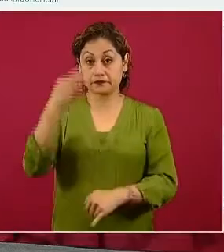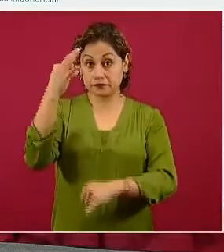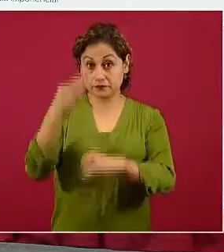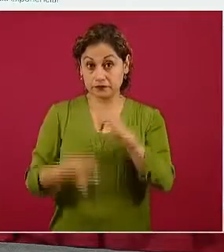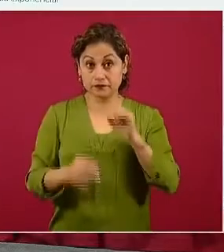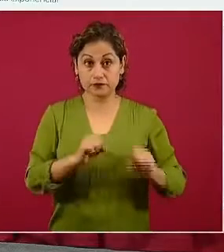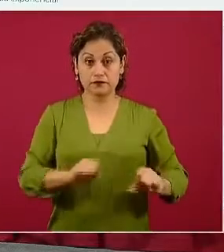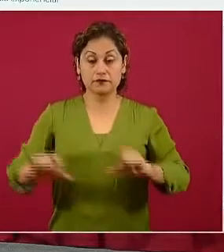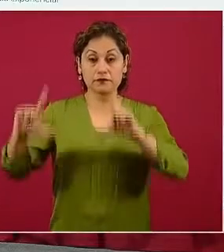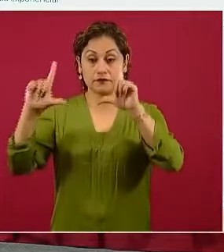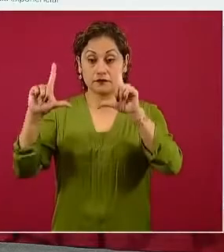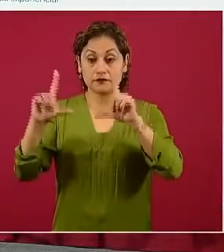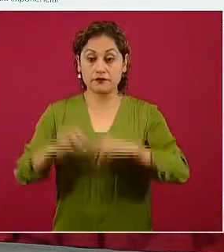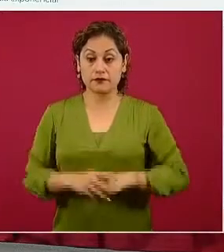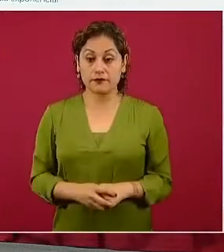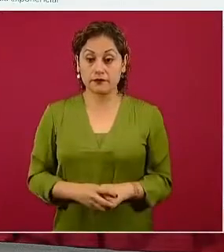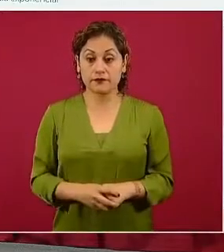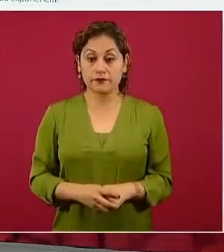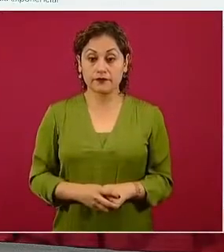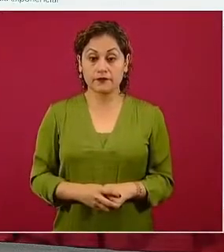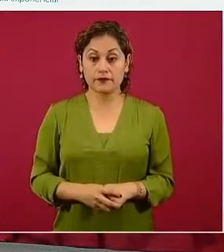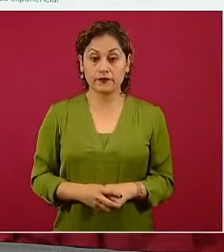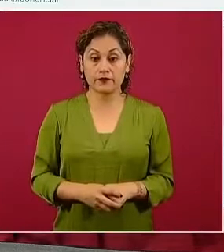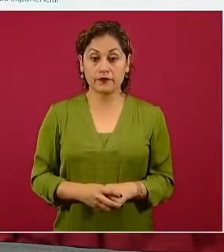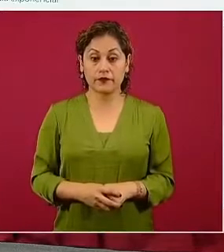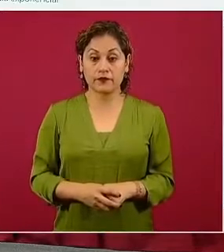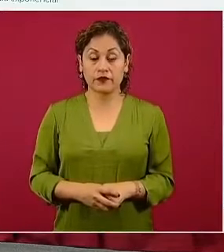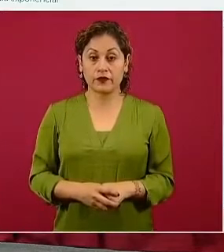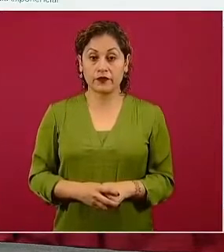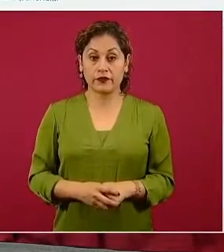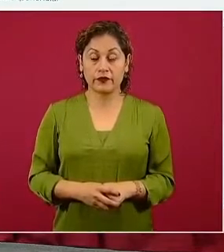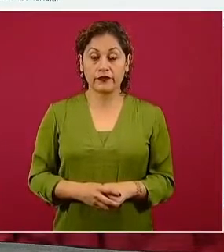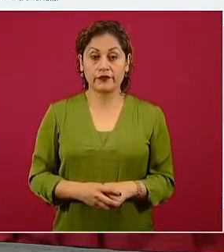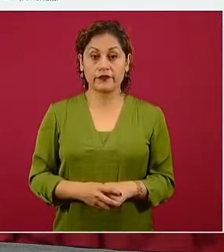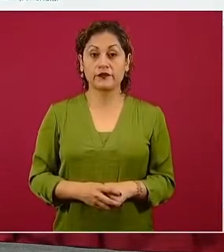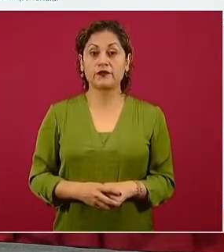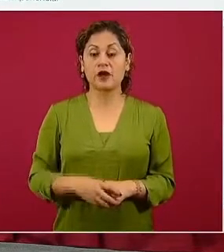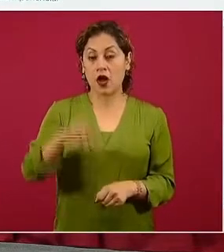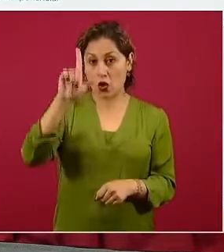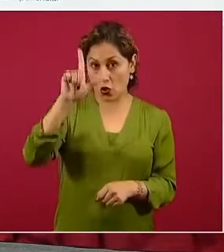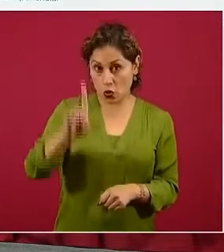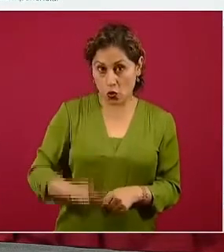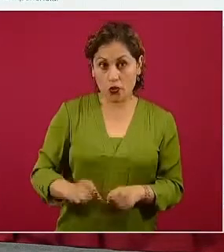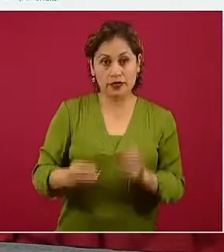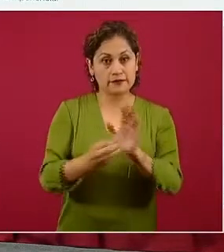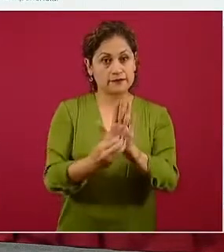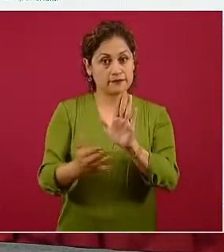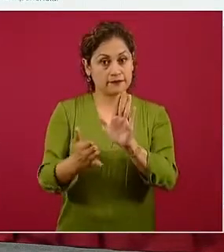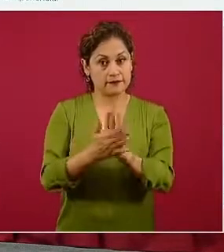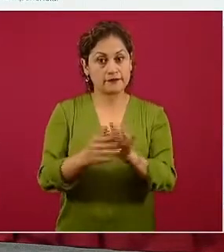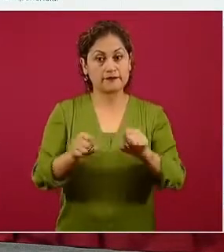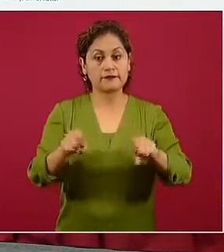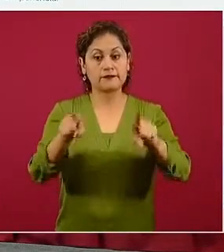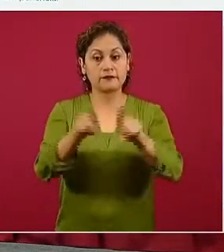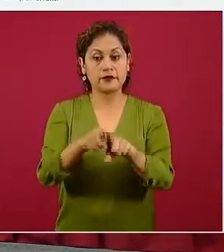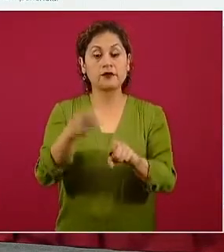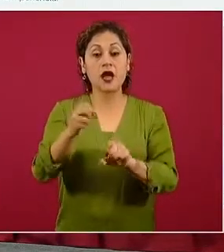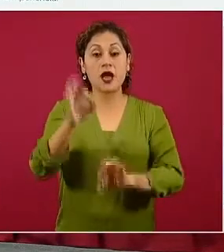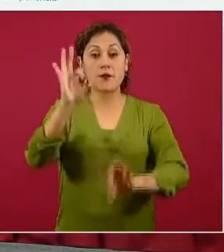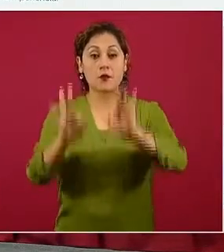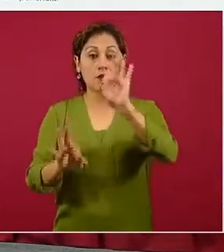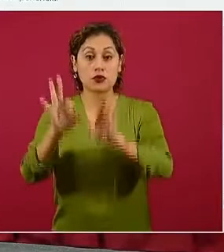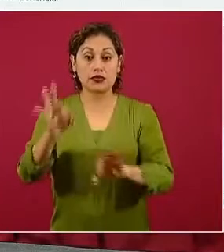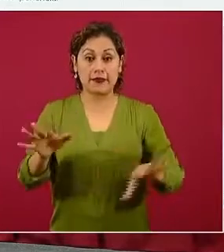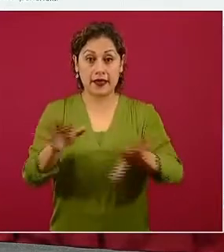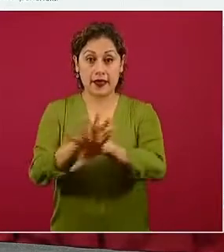la última diapositiva, para efecto de estas que actualizamos todos los lunes, tenemos el porcentaje de cambio semanal